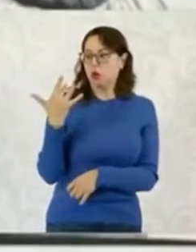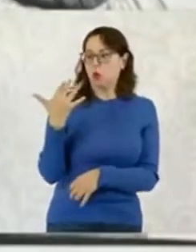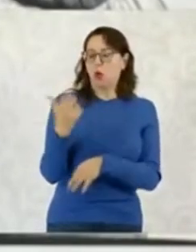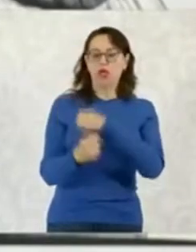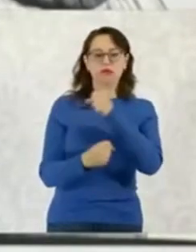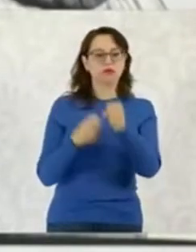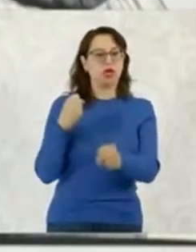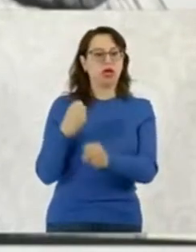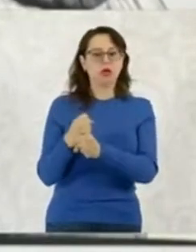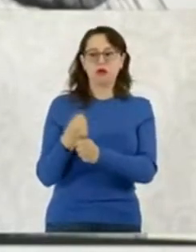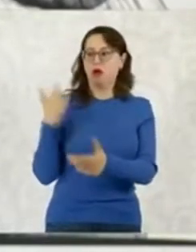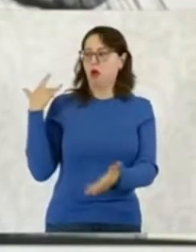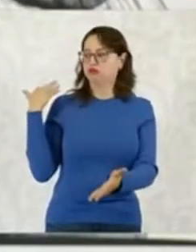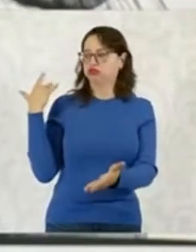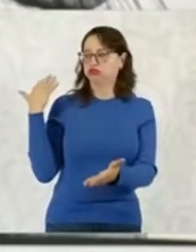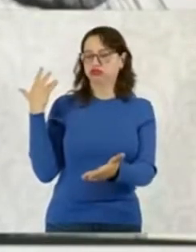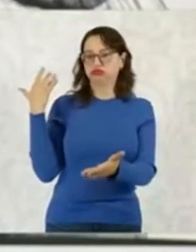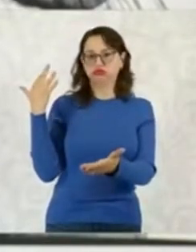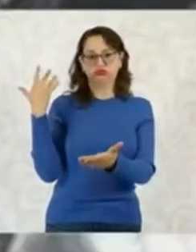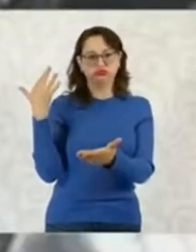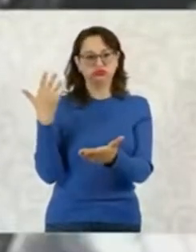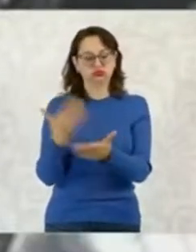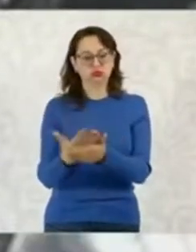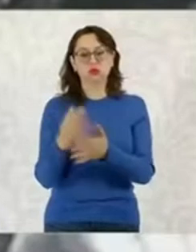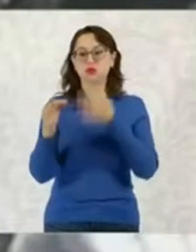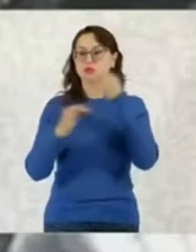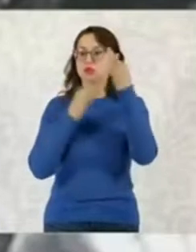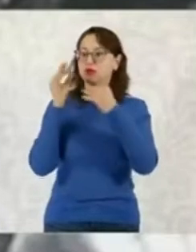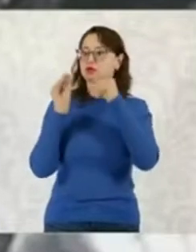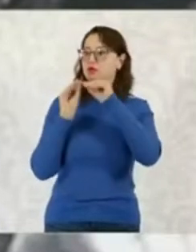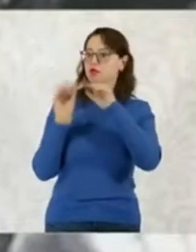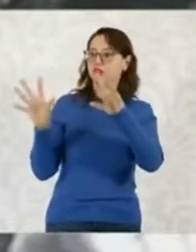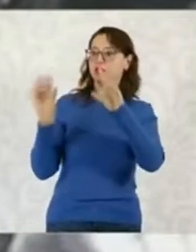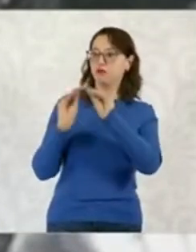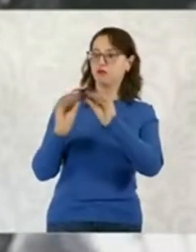siendo periodista o difundiendo las noticias,